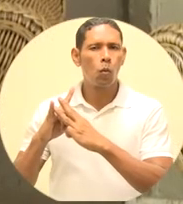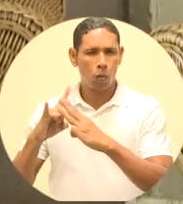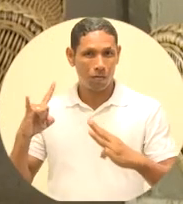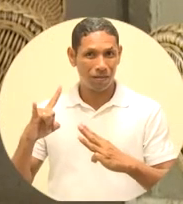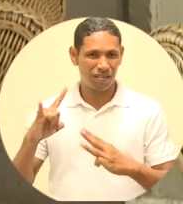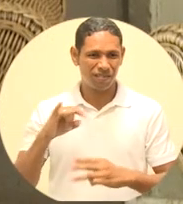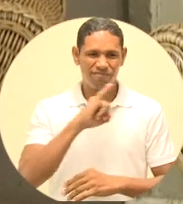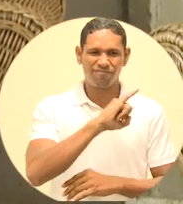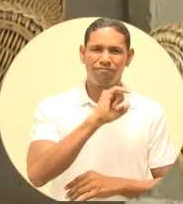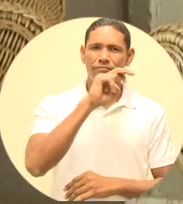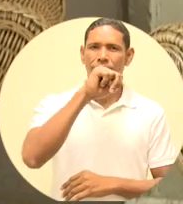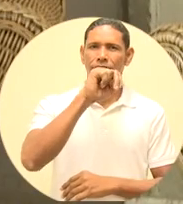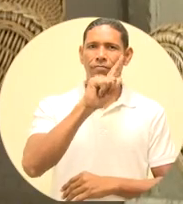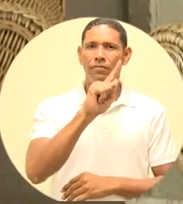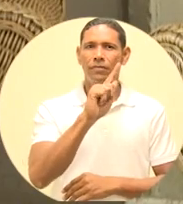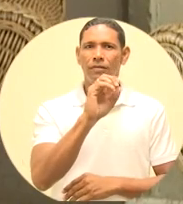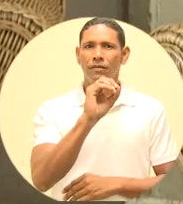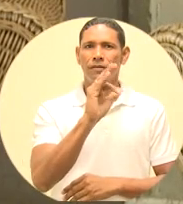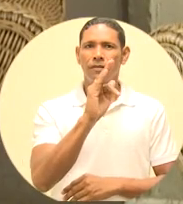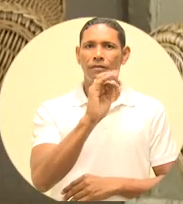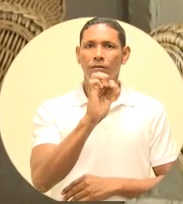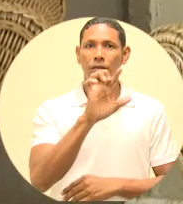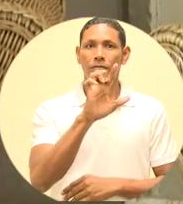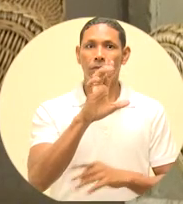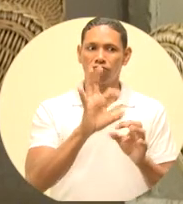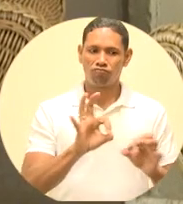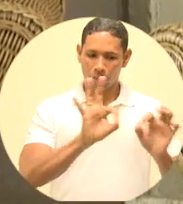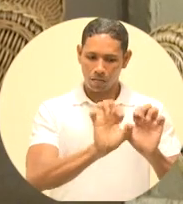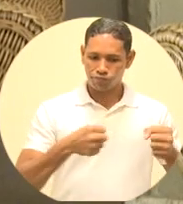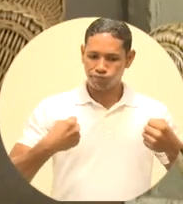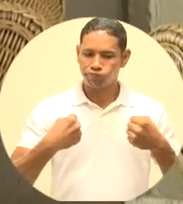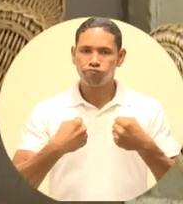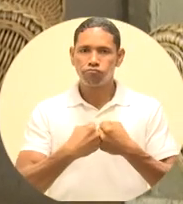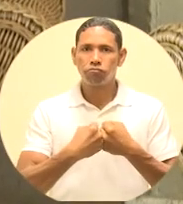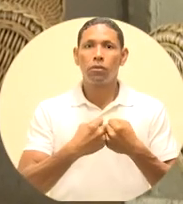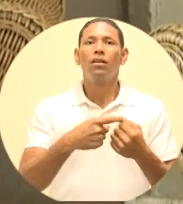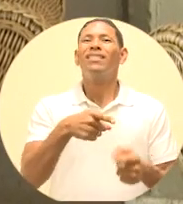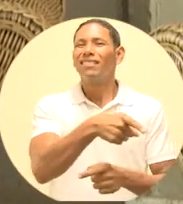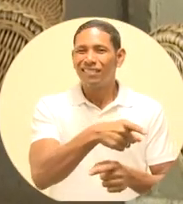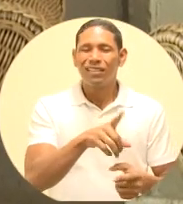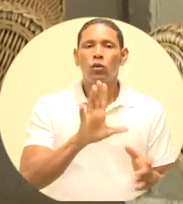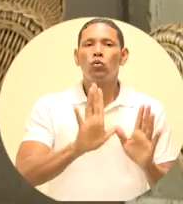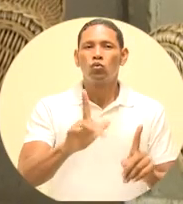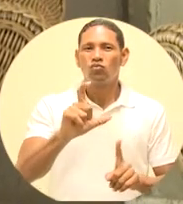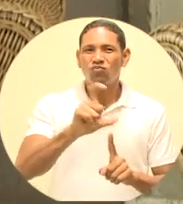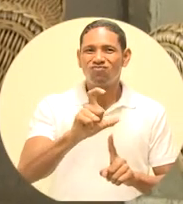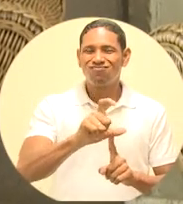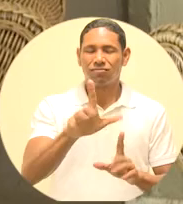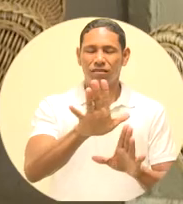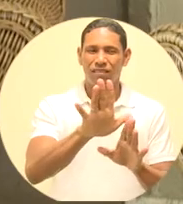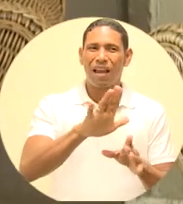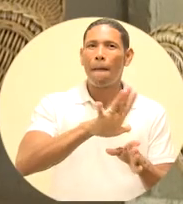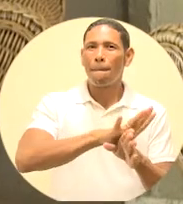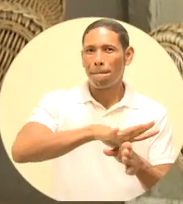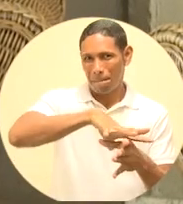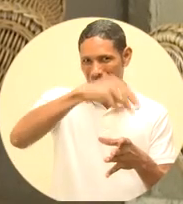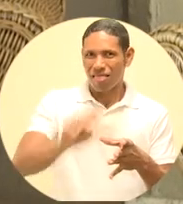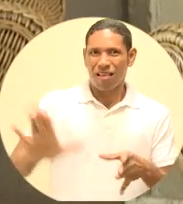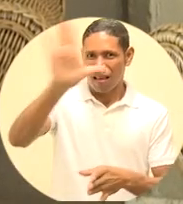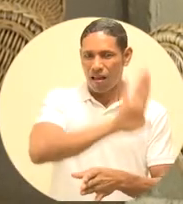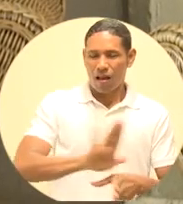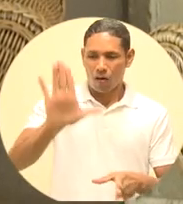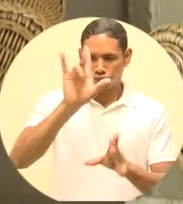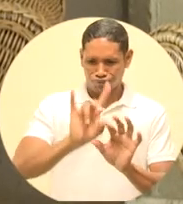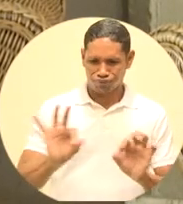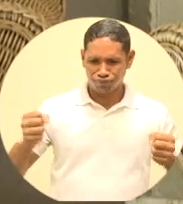Unimagdalena e Infotep presentaron alianza para el fortalecimiento de la educación superior en el departamento. Los rectores Pablo Vera Salazar y Leonardo